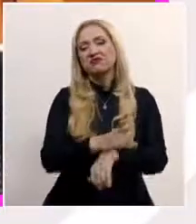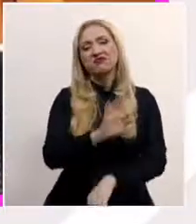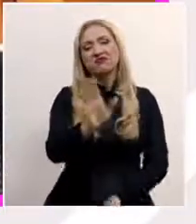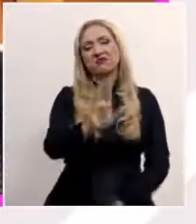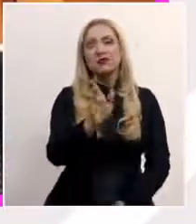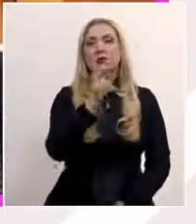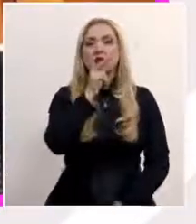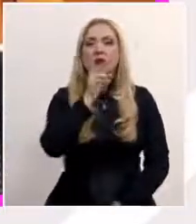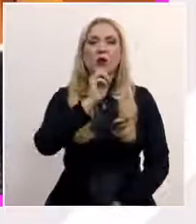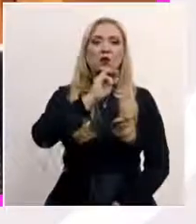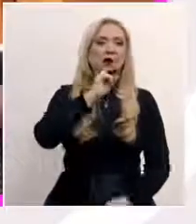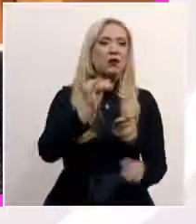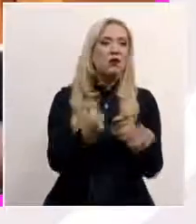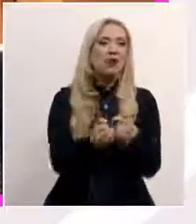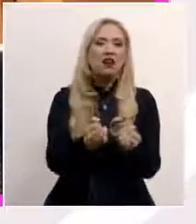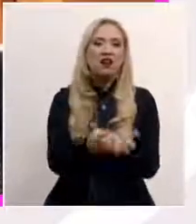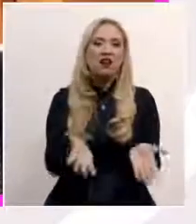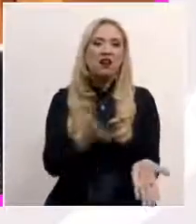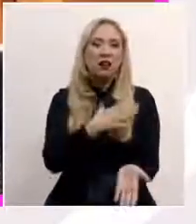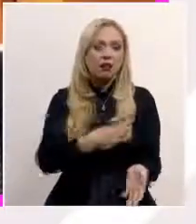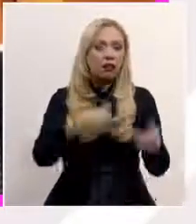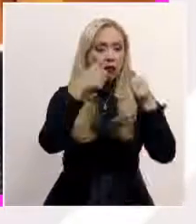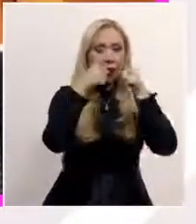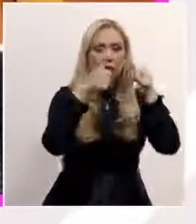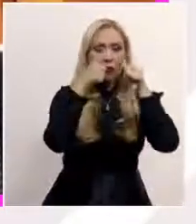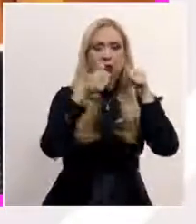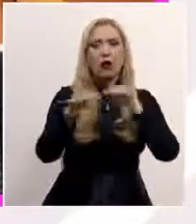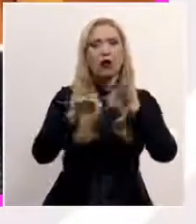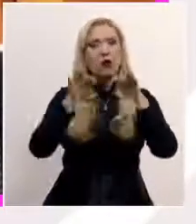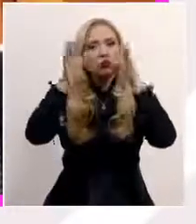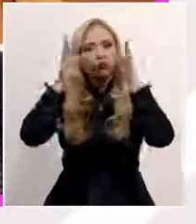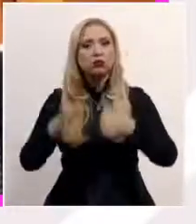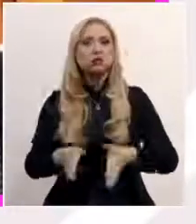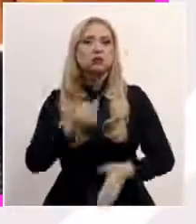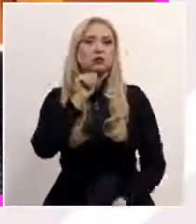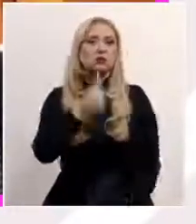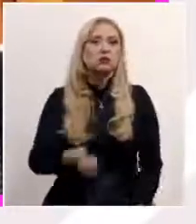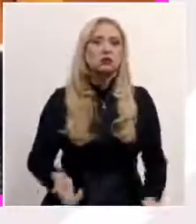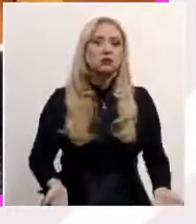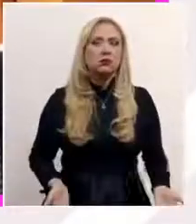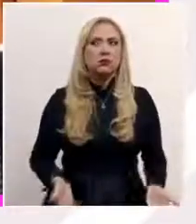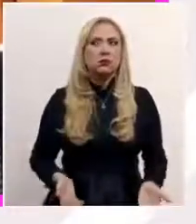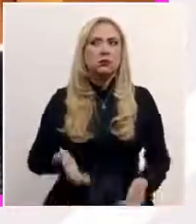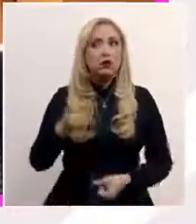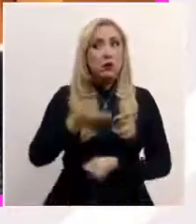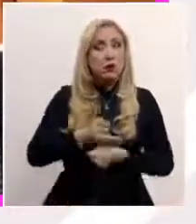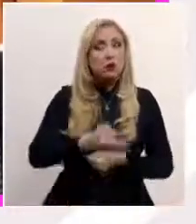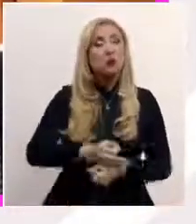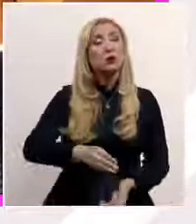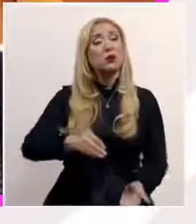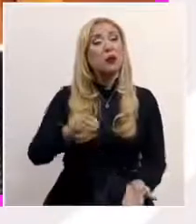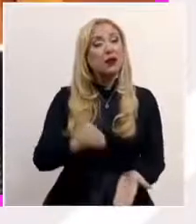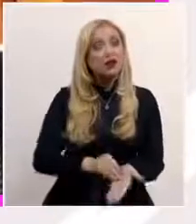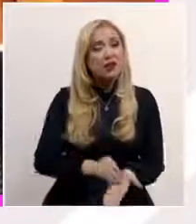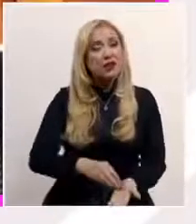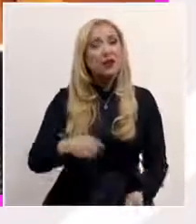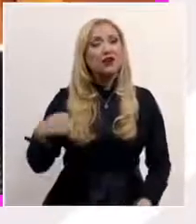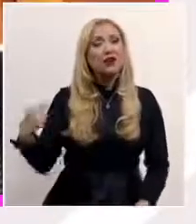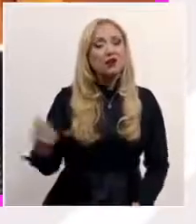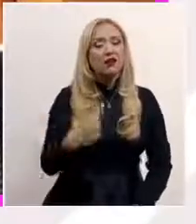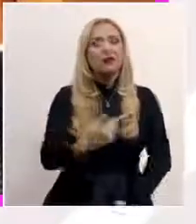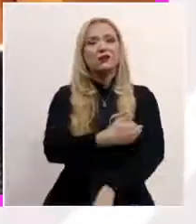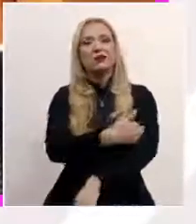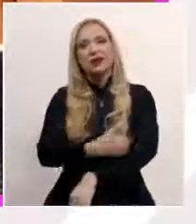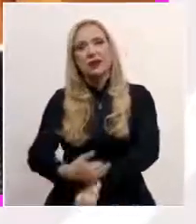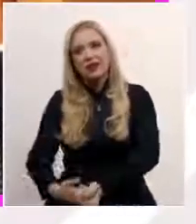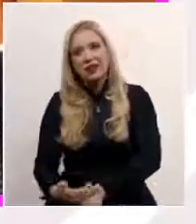Y también esta percepción de la división sexual del trabajo que todavía hoy permea las relaciones familiares